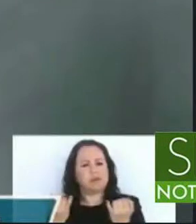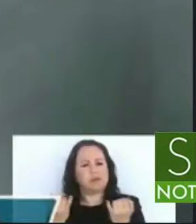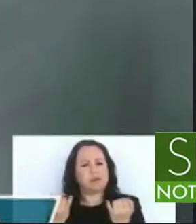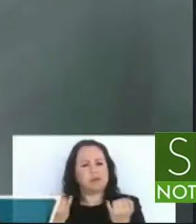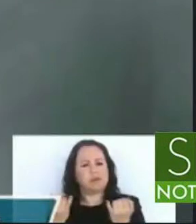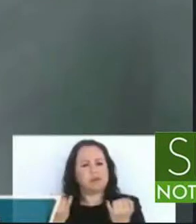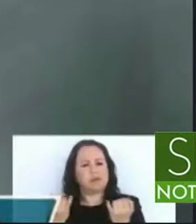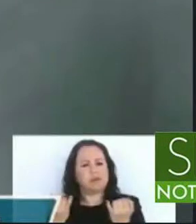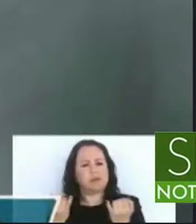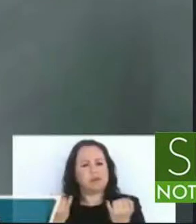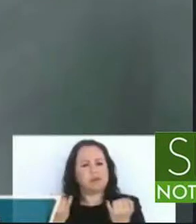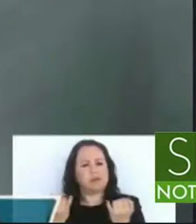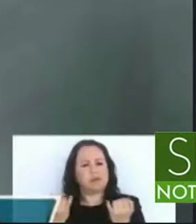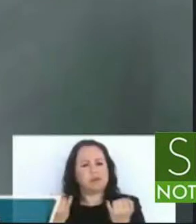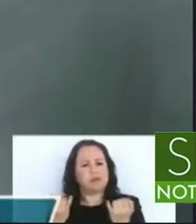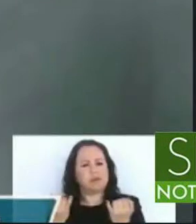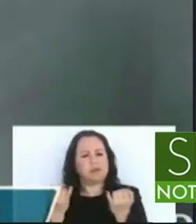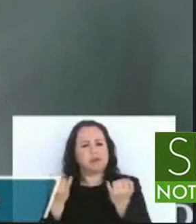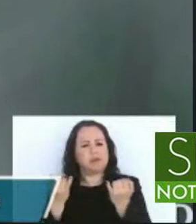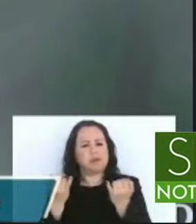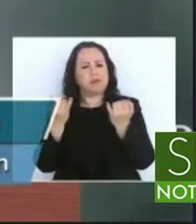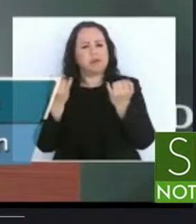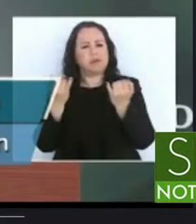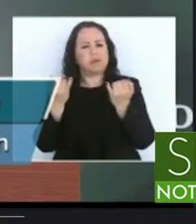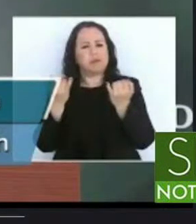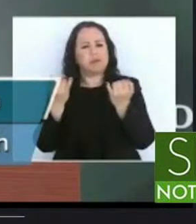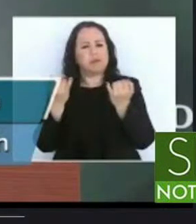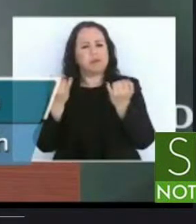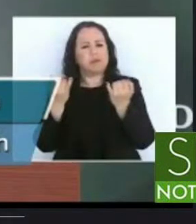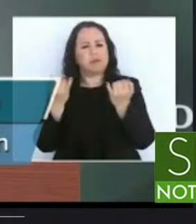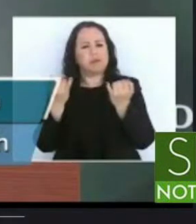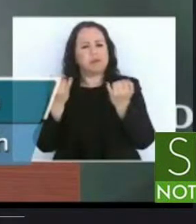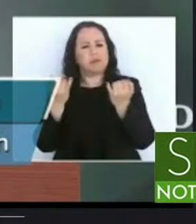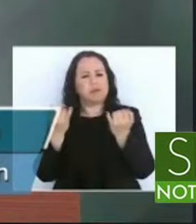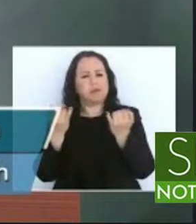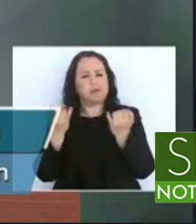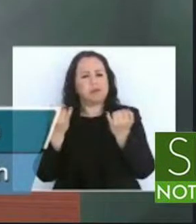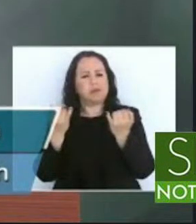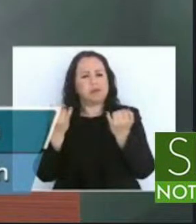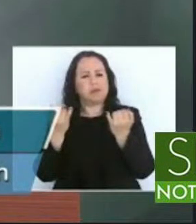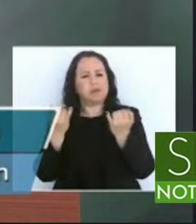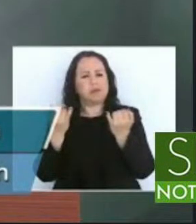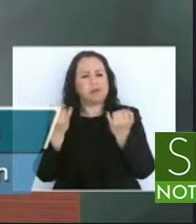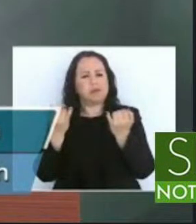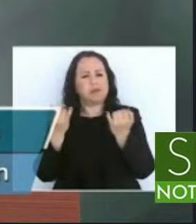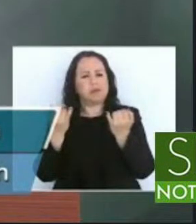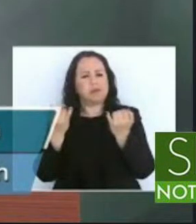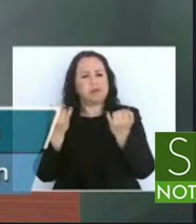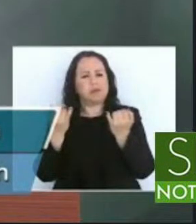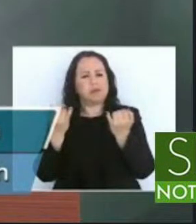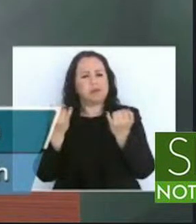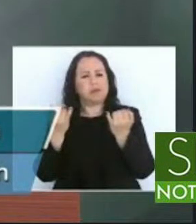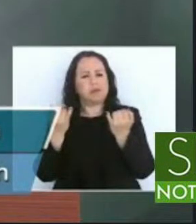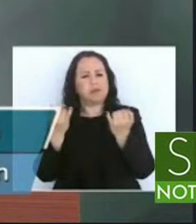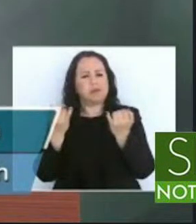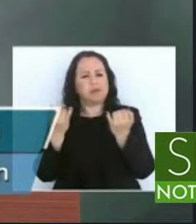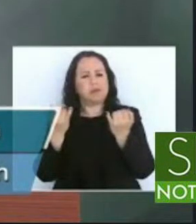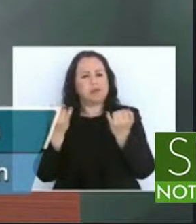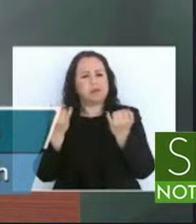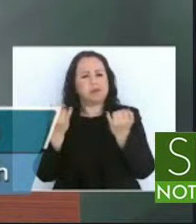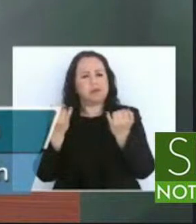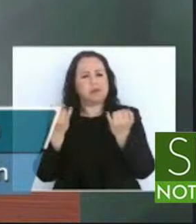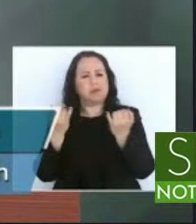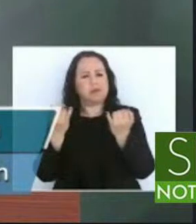señaló AMLO y señaló también que, igual que el expresidente Donald Trump, el gobierno de México mantiene una